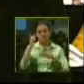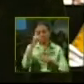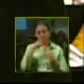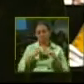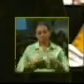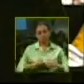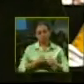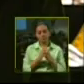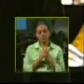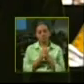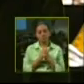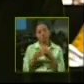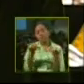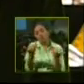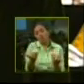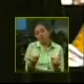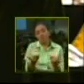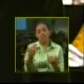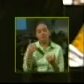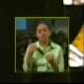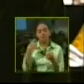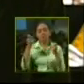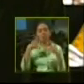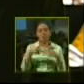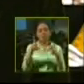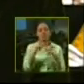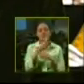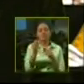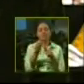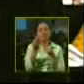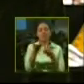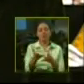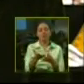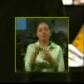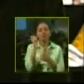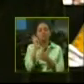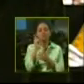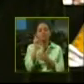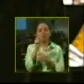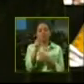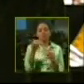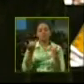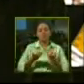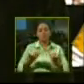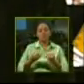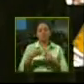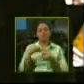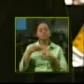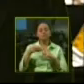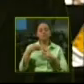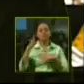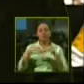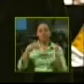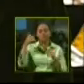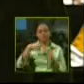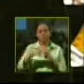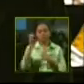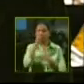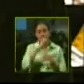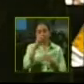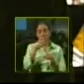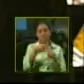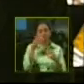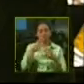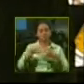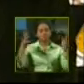vez más. Hoy, compañeros, tenemos la oportunidad de darles ese momento especial que hemos venido buscando desde hace mucho